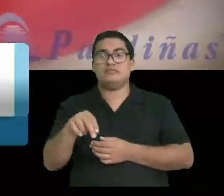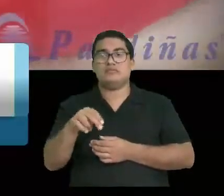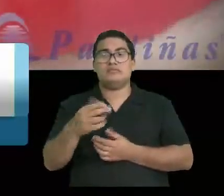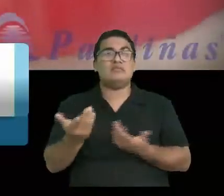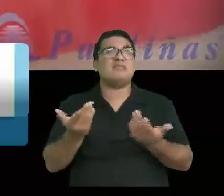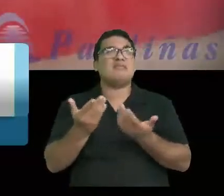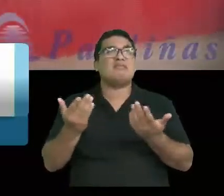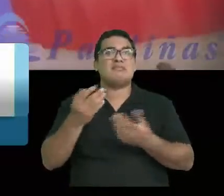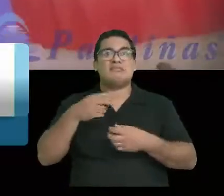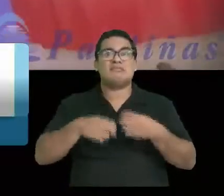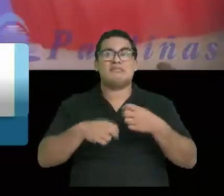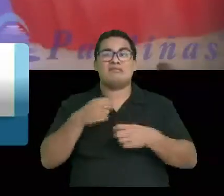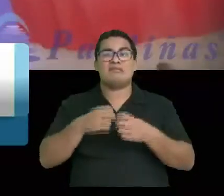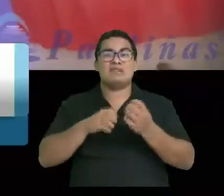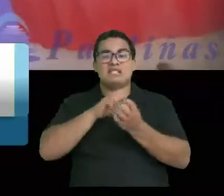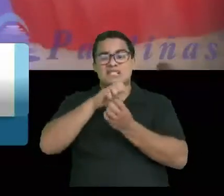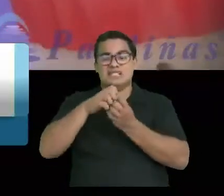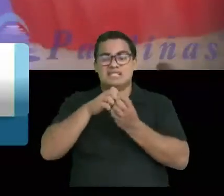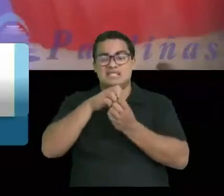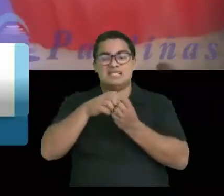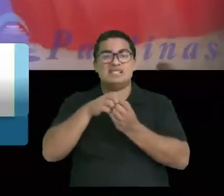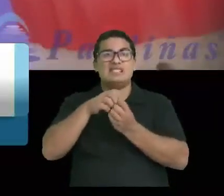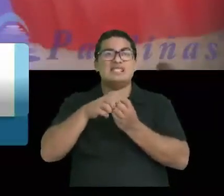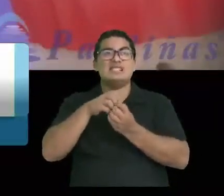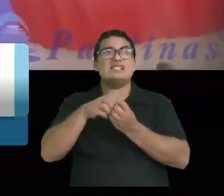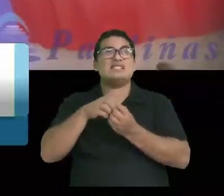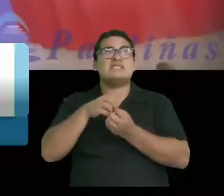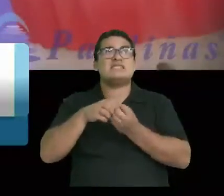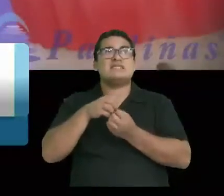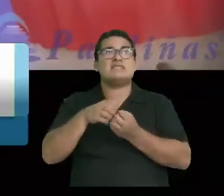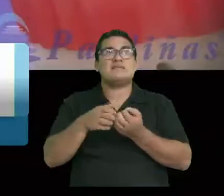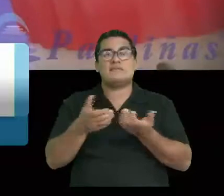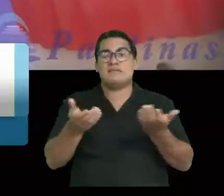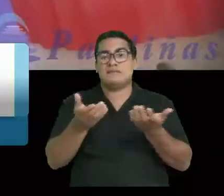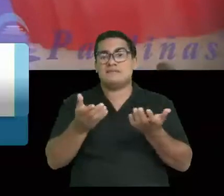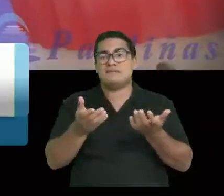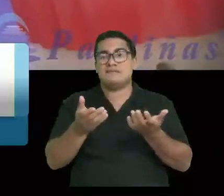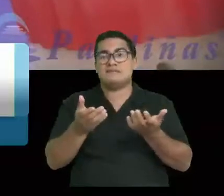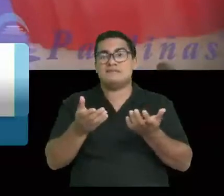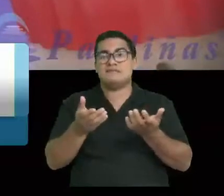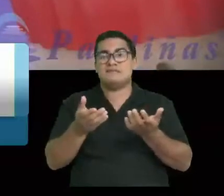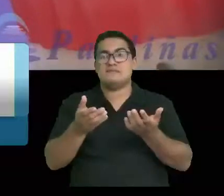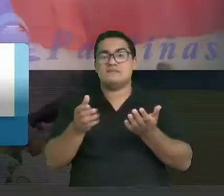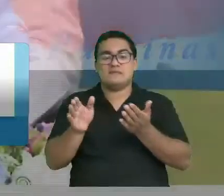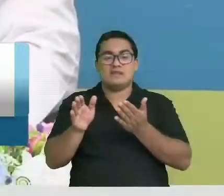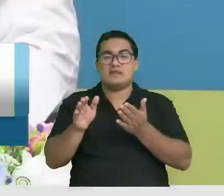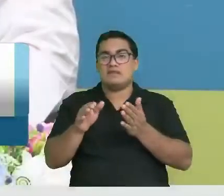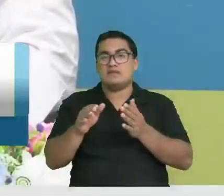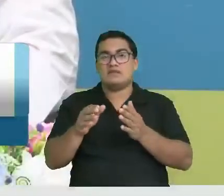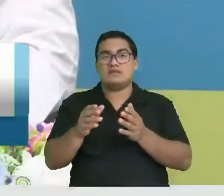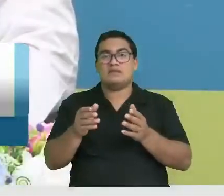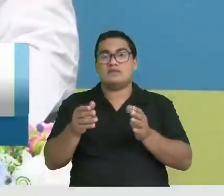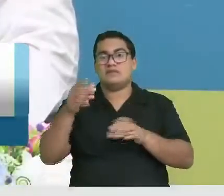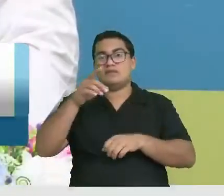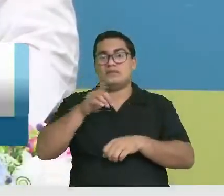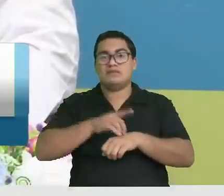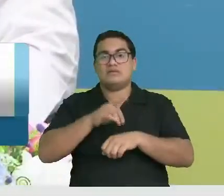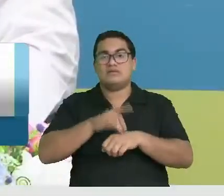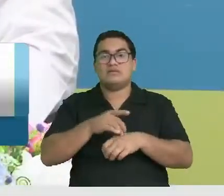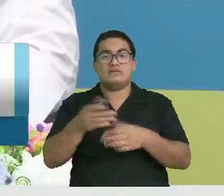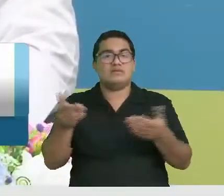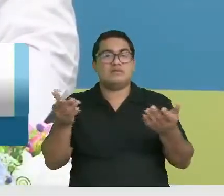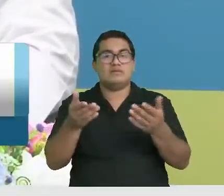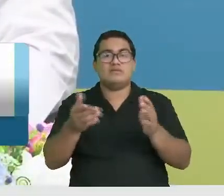sino por exposición de el nervio, la pulpa, ¿verdad?, a la cavidad oral por el desgaste. Doctor, esto tiene que ver,